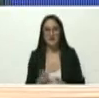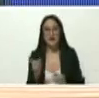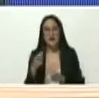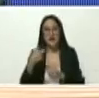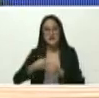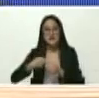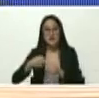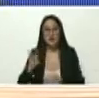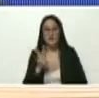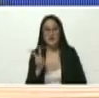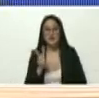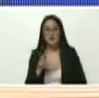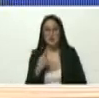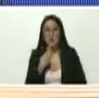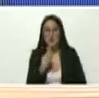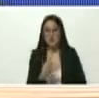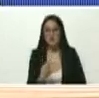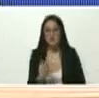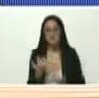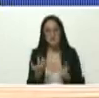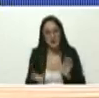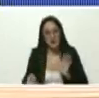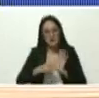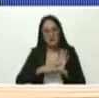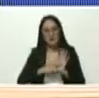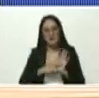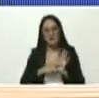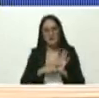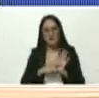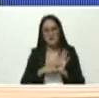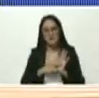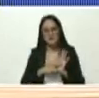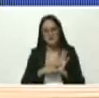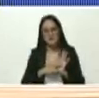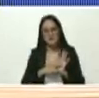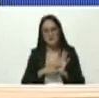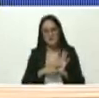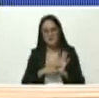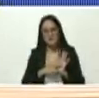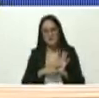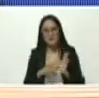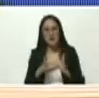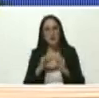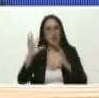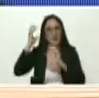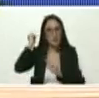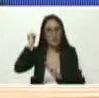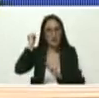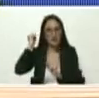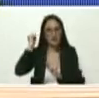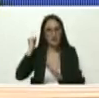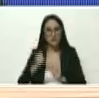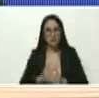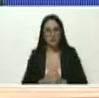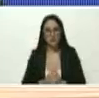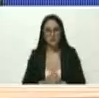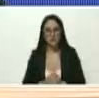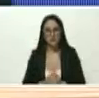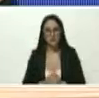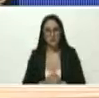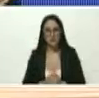Venezuela, lo hemos dicho y se lo hemos ratificado a todos los diplomáticos